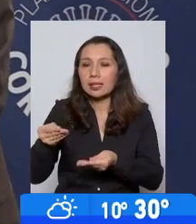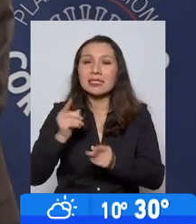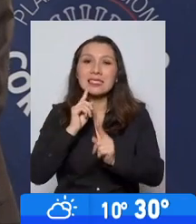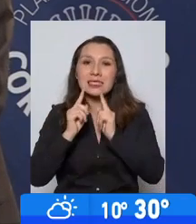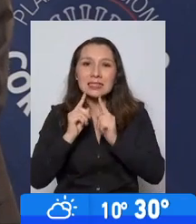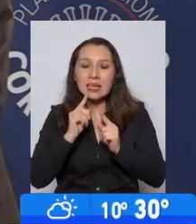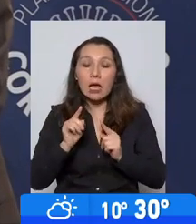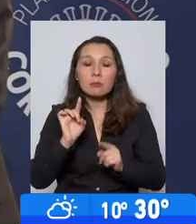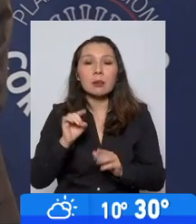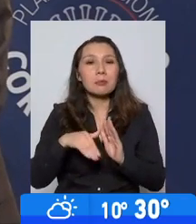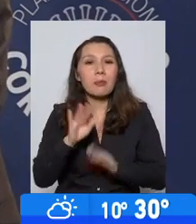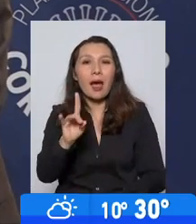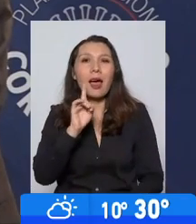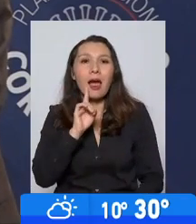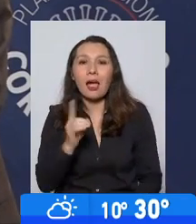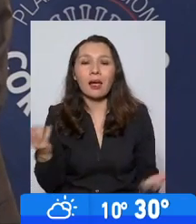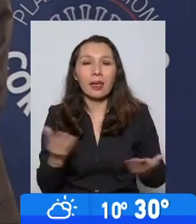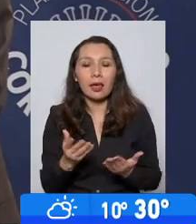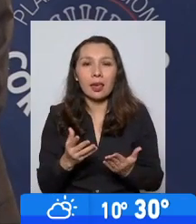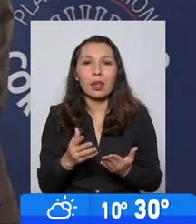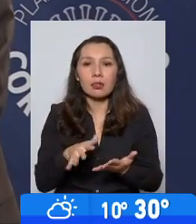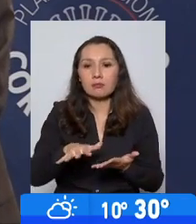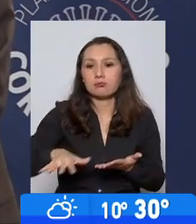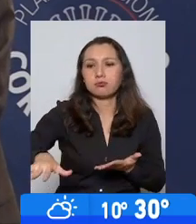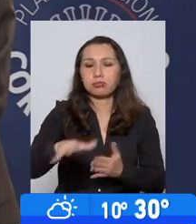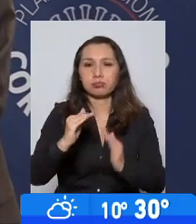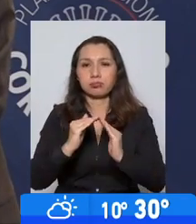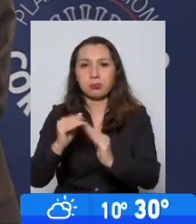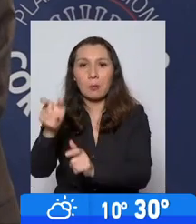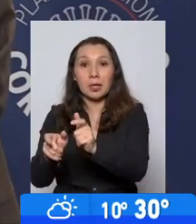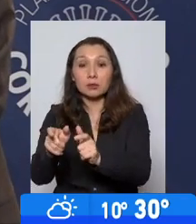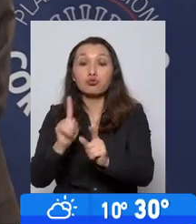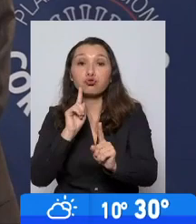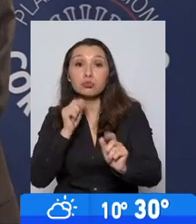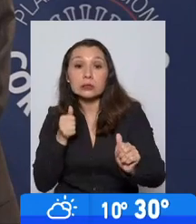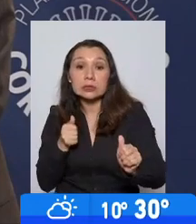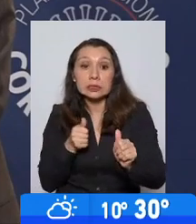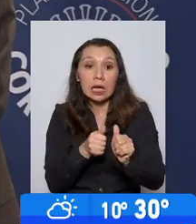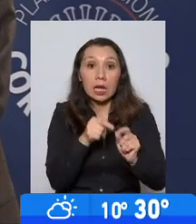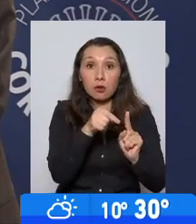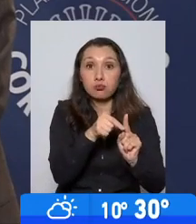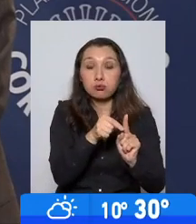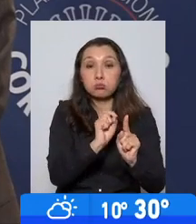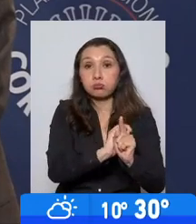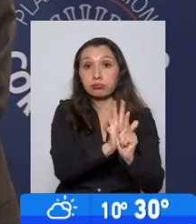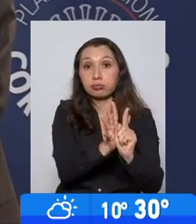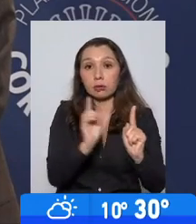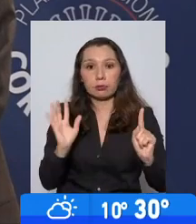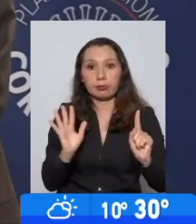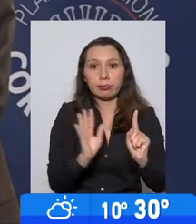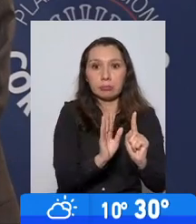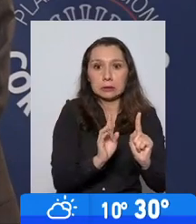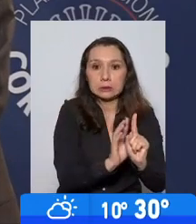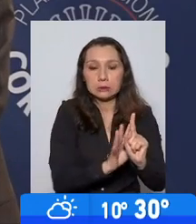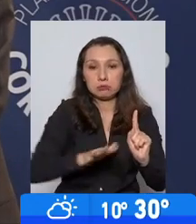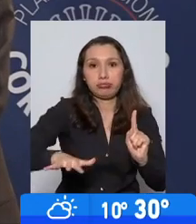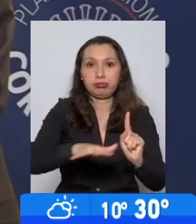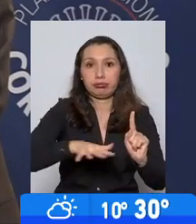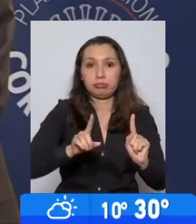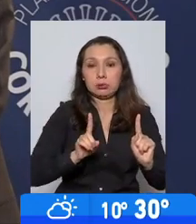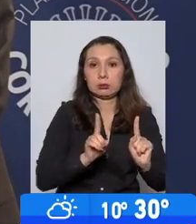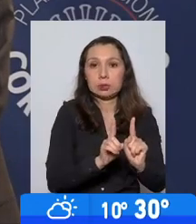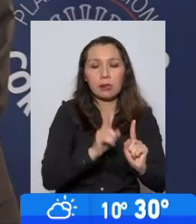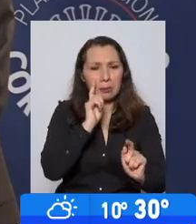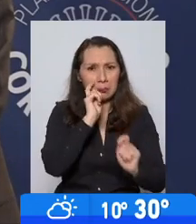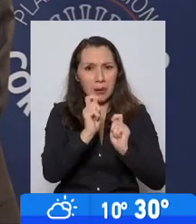examen, sobre todo en poblaciones que estuvieron cerca de un contacto o poblaciones que tienen